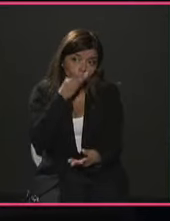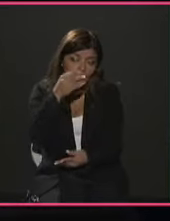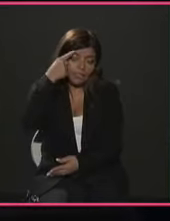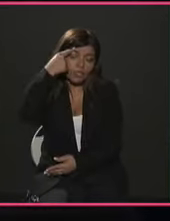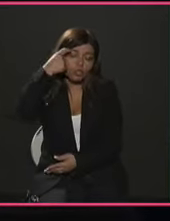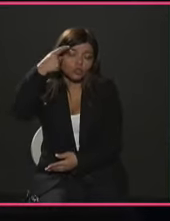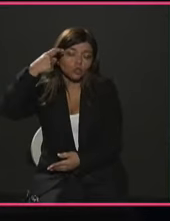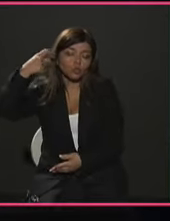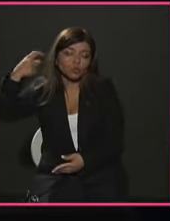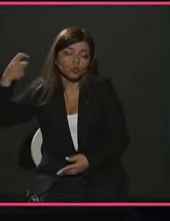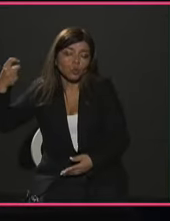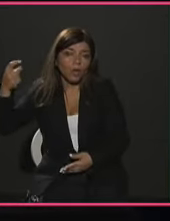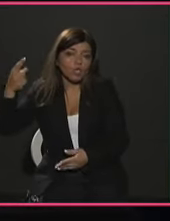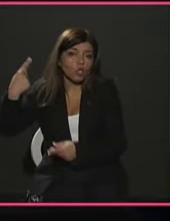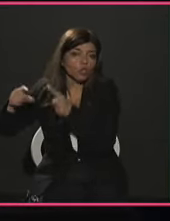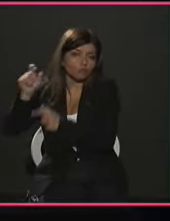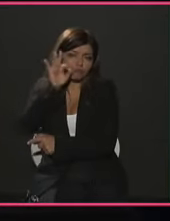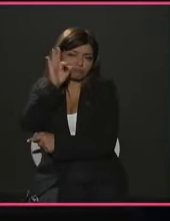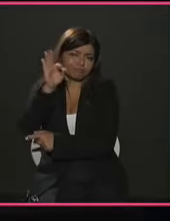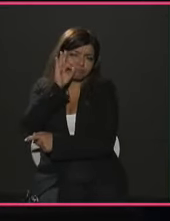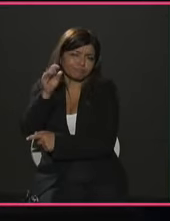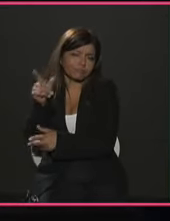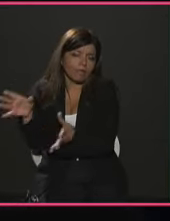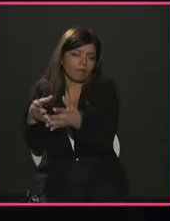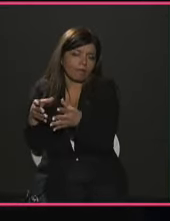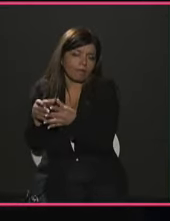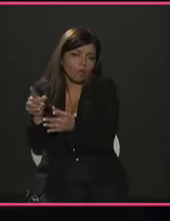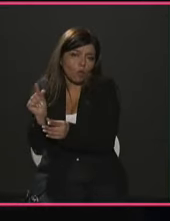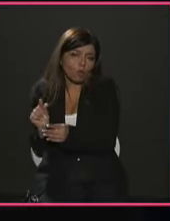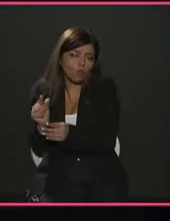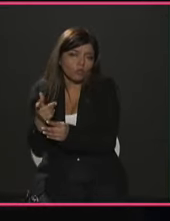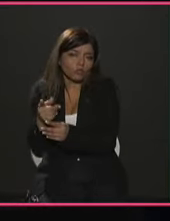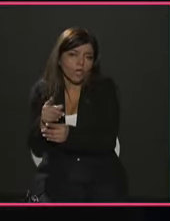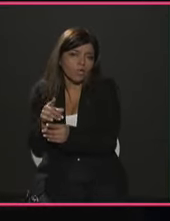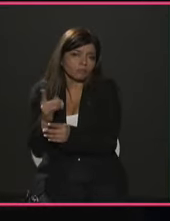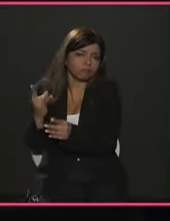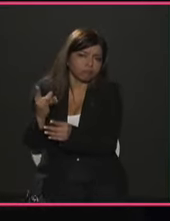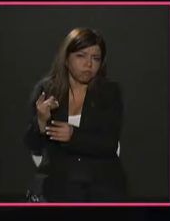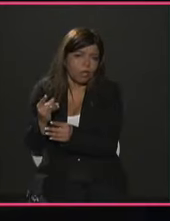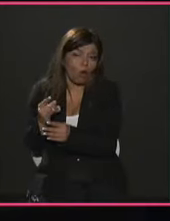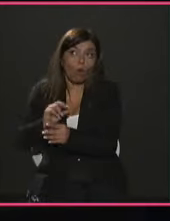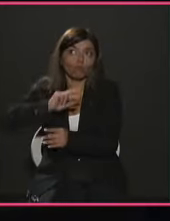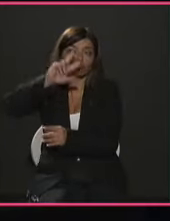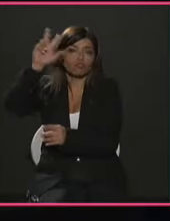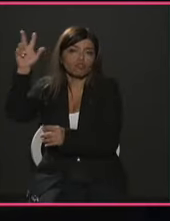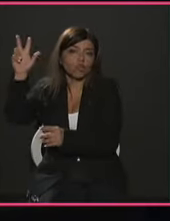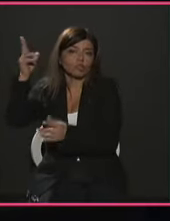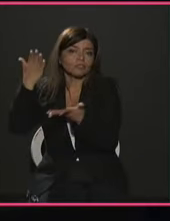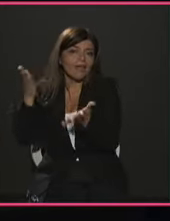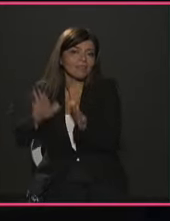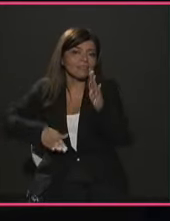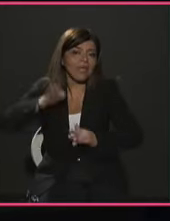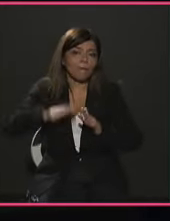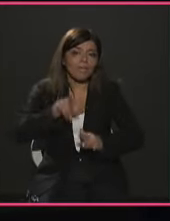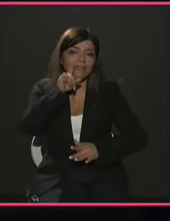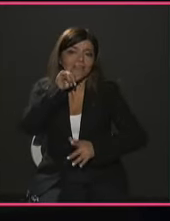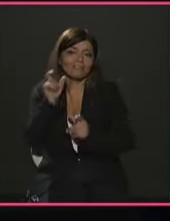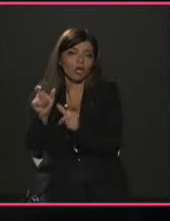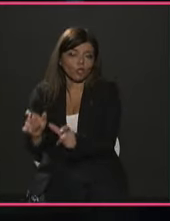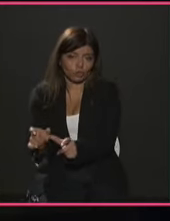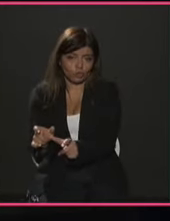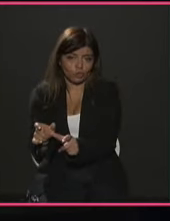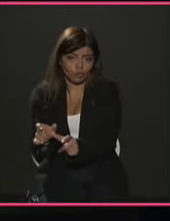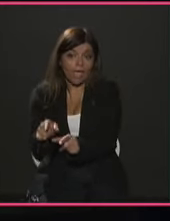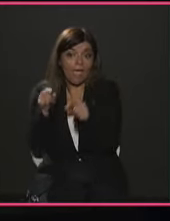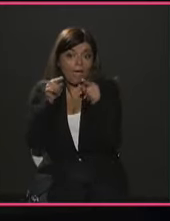sueños más sórdidos de los multimillonarios que dicen que pueden ser casi un demonio o un Dios dependiendo del que le den el control sino